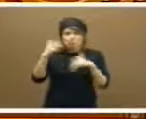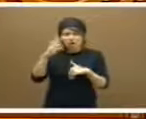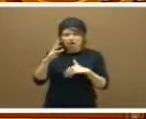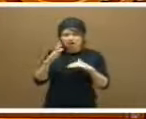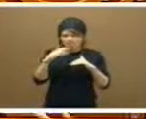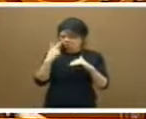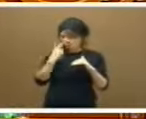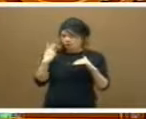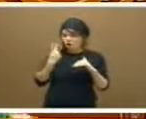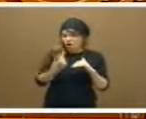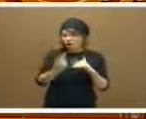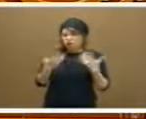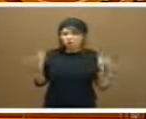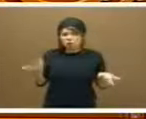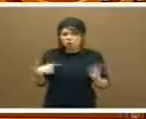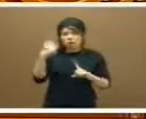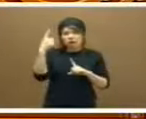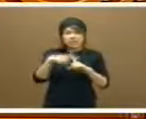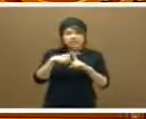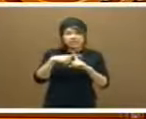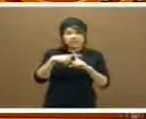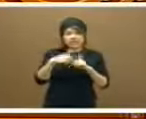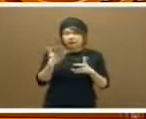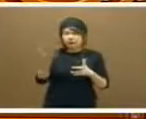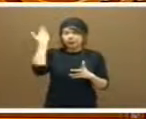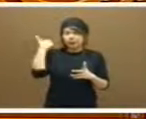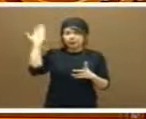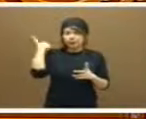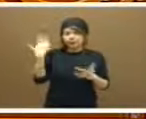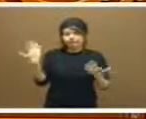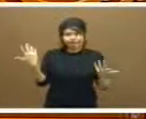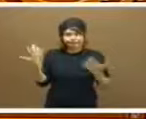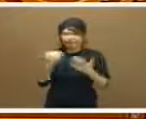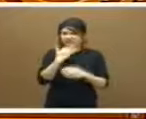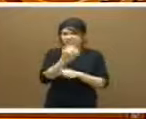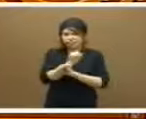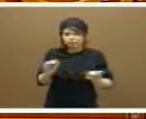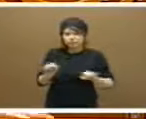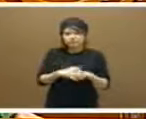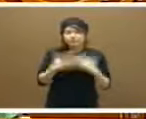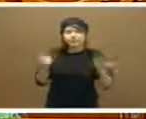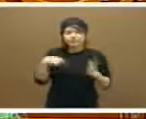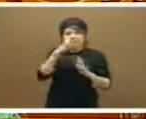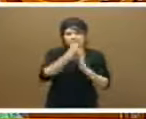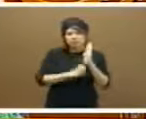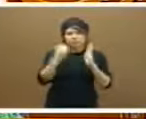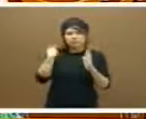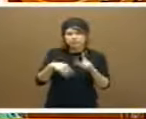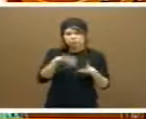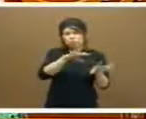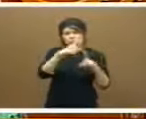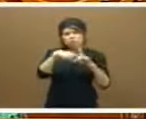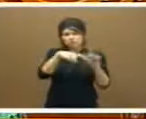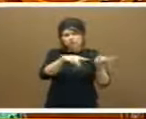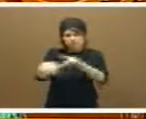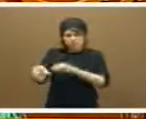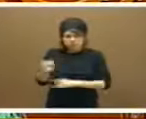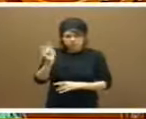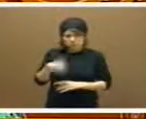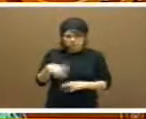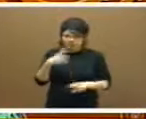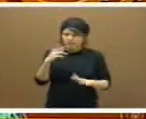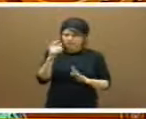2 años. Por lo tanto, llegar a niveles de hace unos años va a ser casi imposible. Estos recortes a nivel regional y las